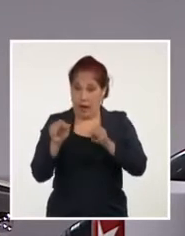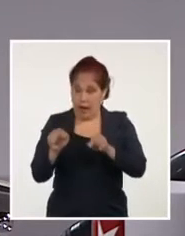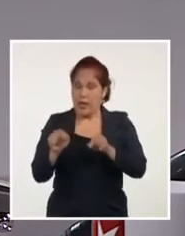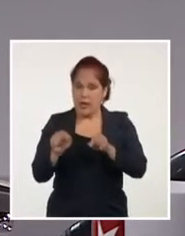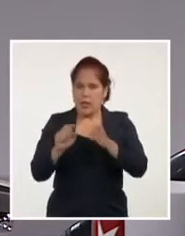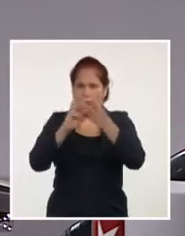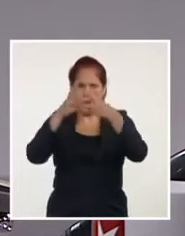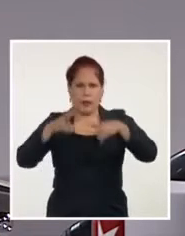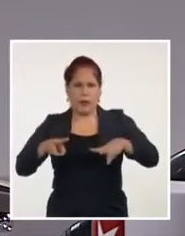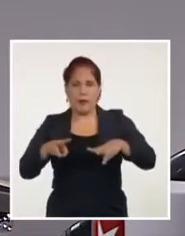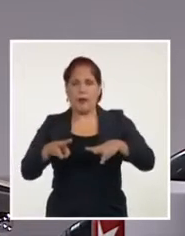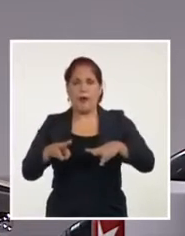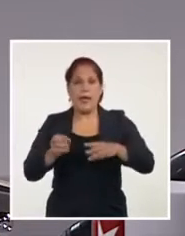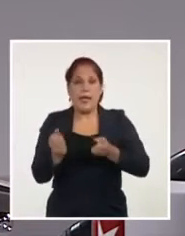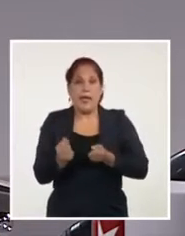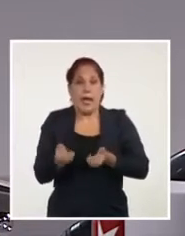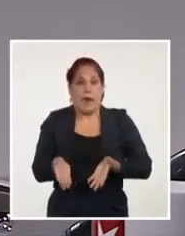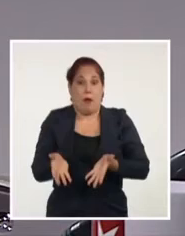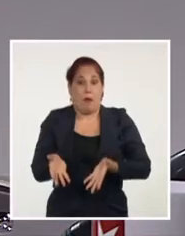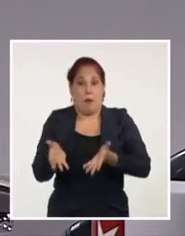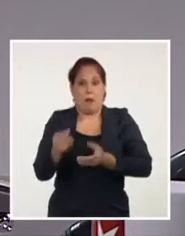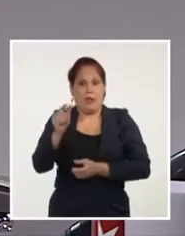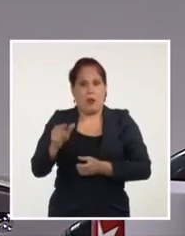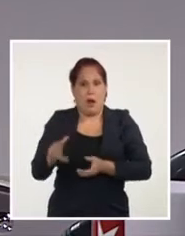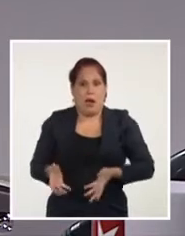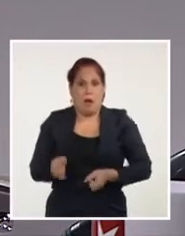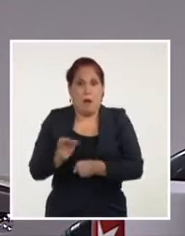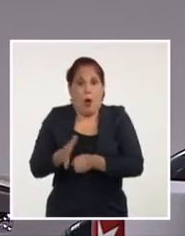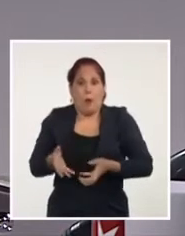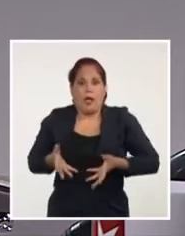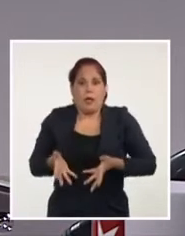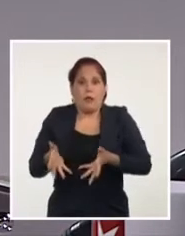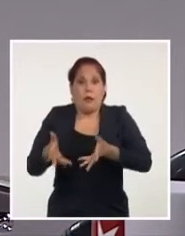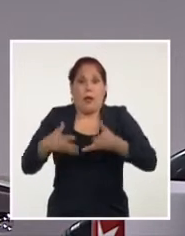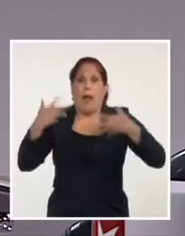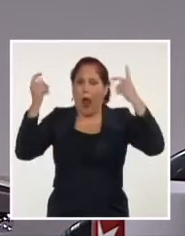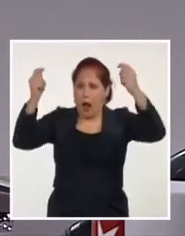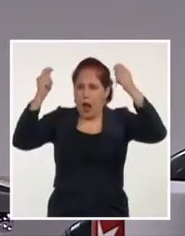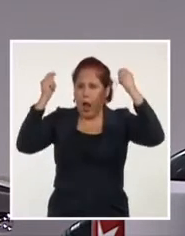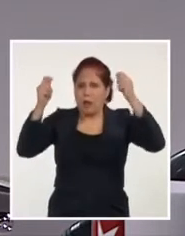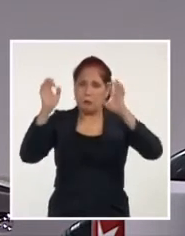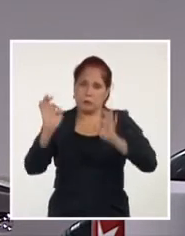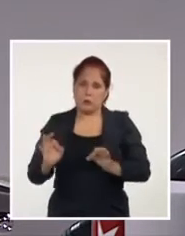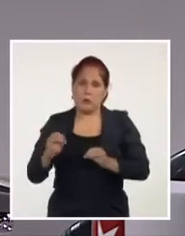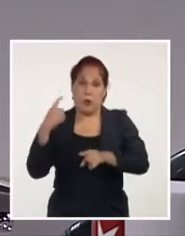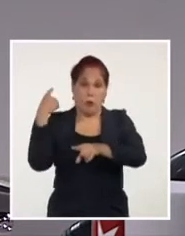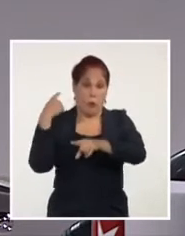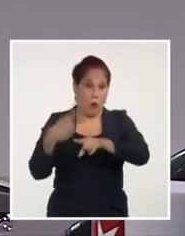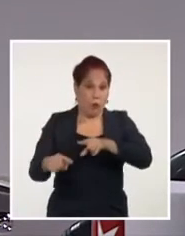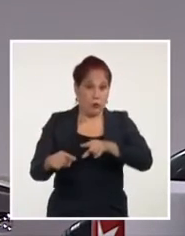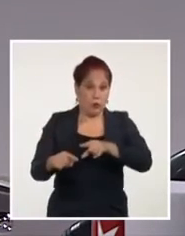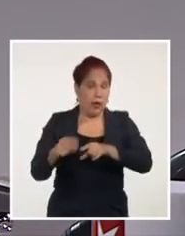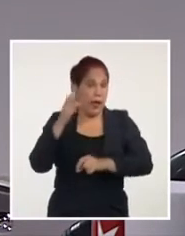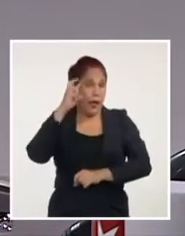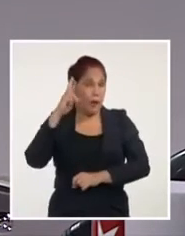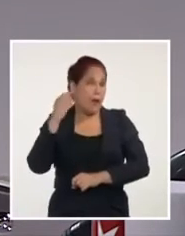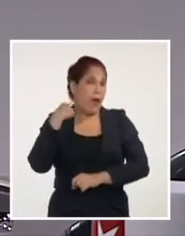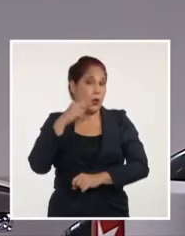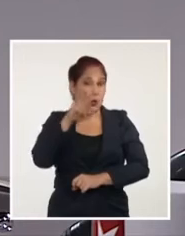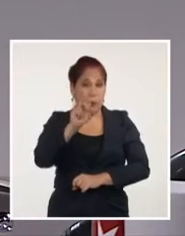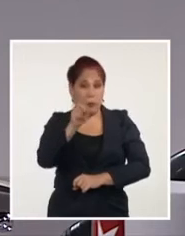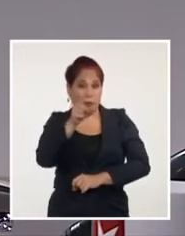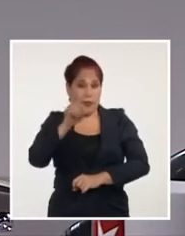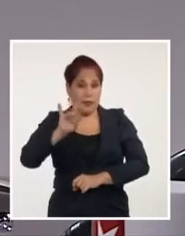el calentamiento o la erosión y la emocionalidad. Lo vimos, por ejemplo, en las guarimbas del 2017 en Venezuela, que yo creo que